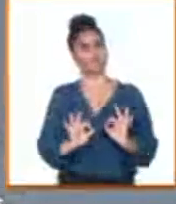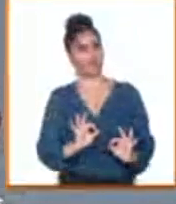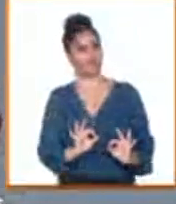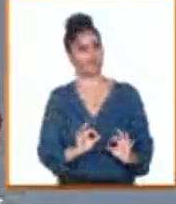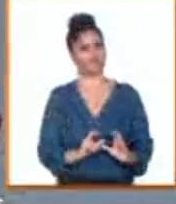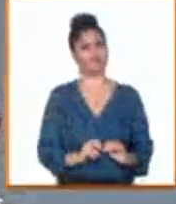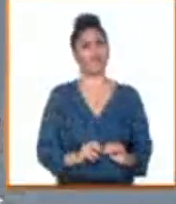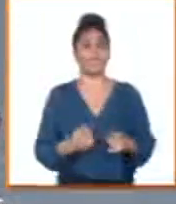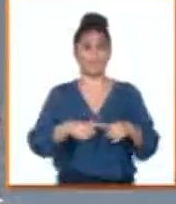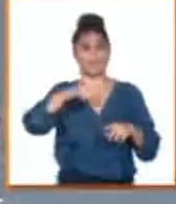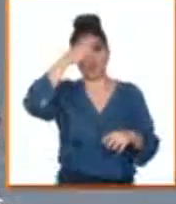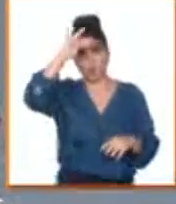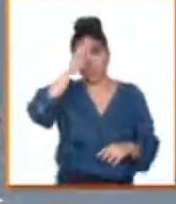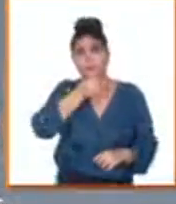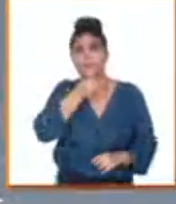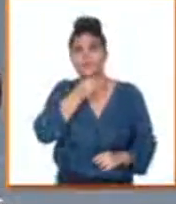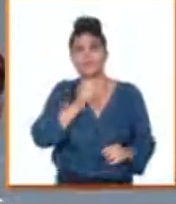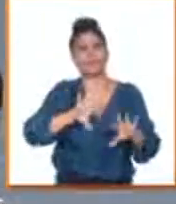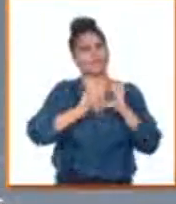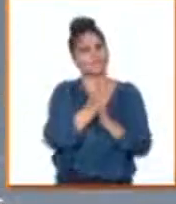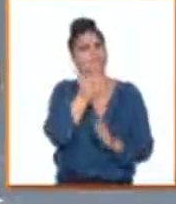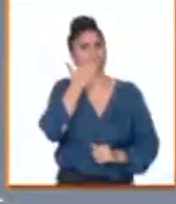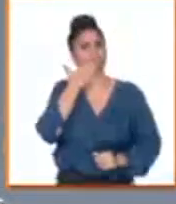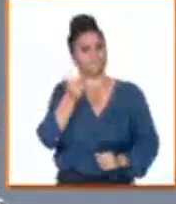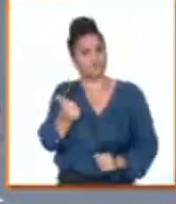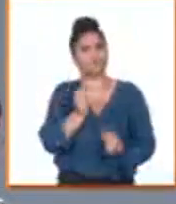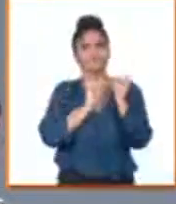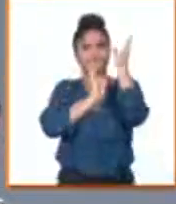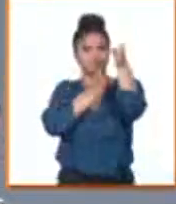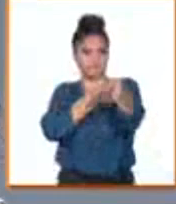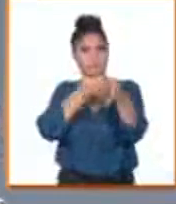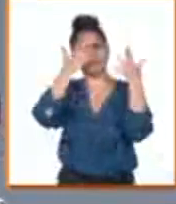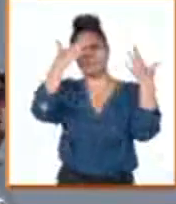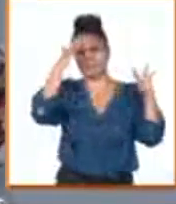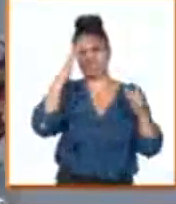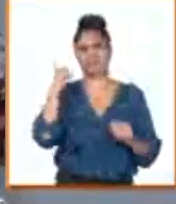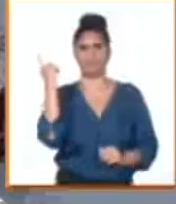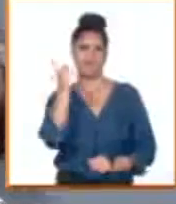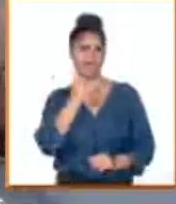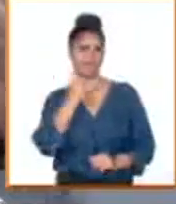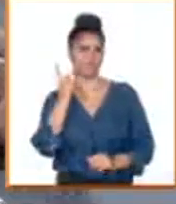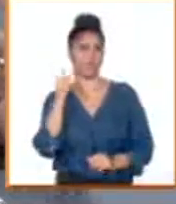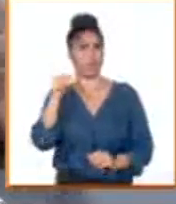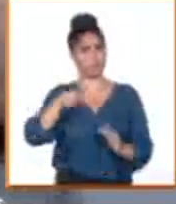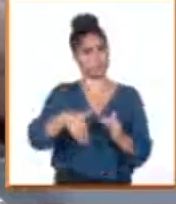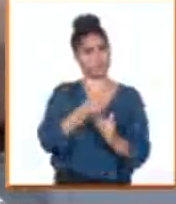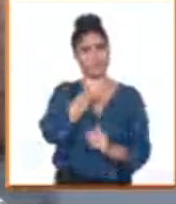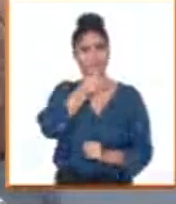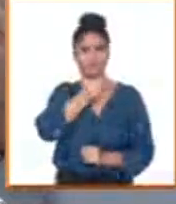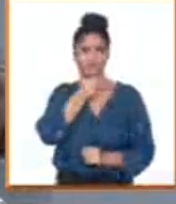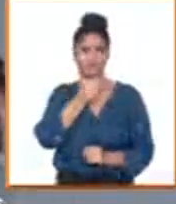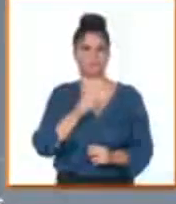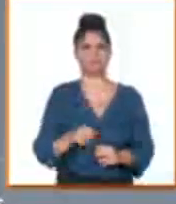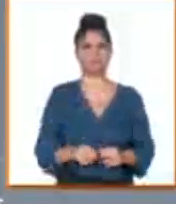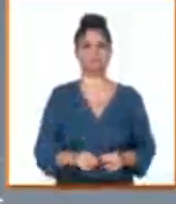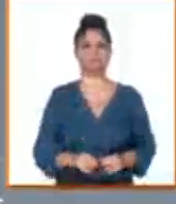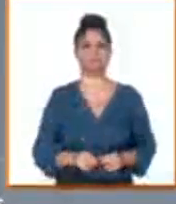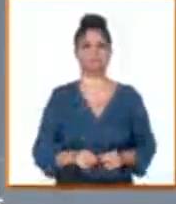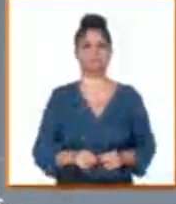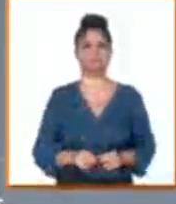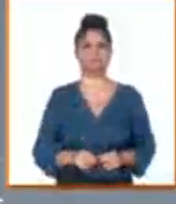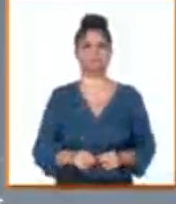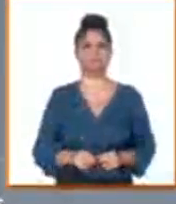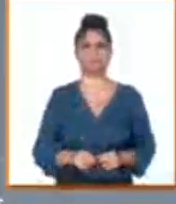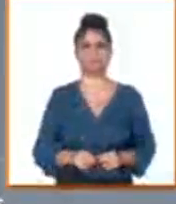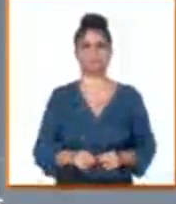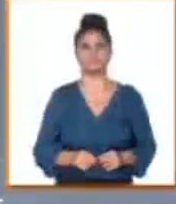gremio periodístico, pero esto es una ley que también tiene que ver con los creativos de realización audiovisual en general, uh-huh. O sea, es una ley que trasciende con crece a esa